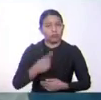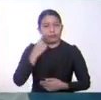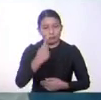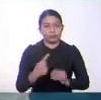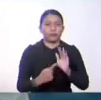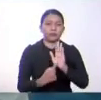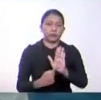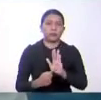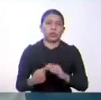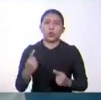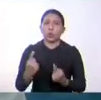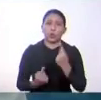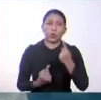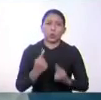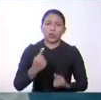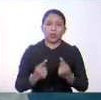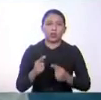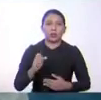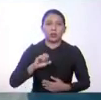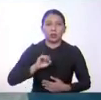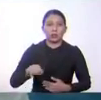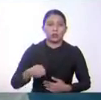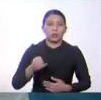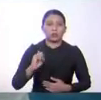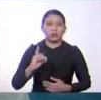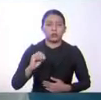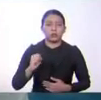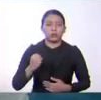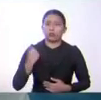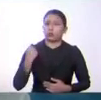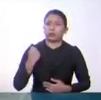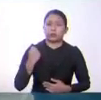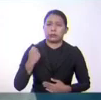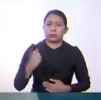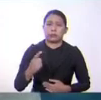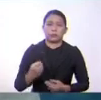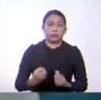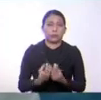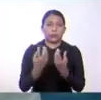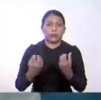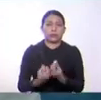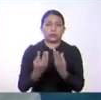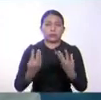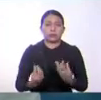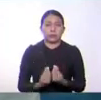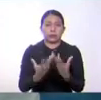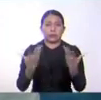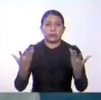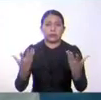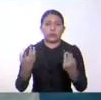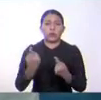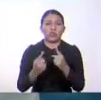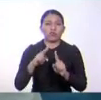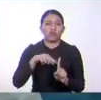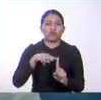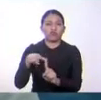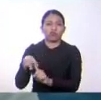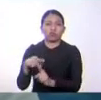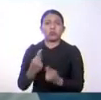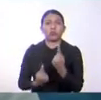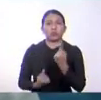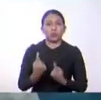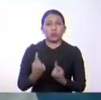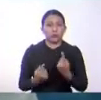ahora. ¿Cuáles son los tejidos fundamentales de las plantas y cuáles son las características que tienen estas?